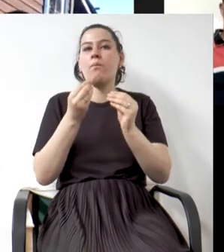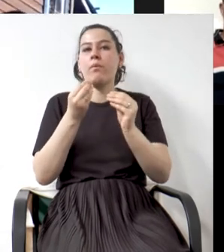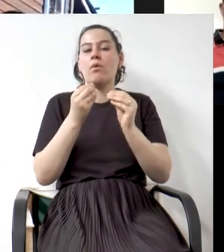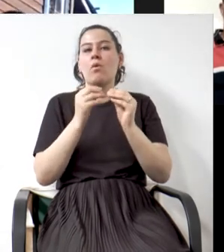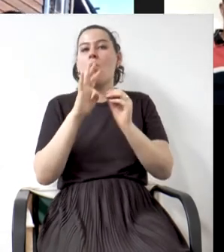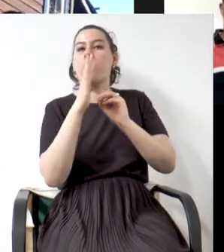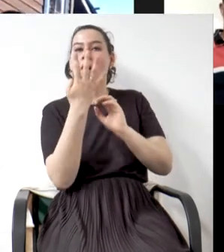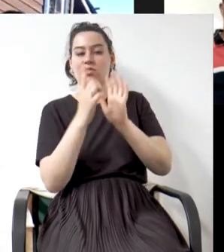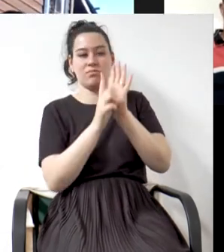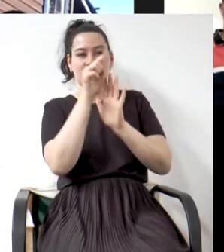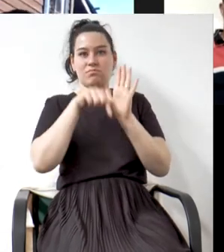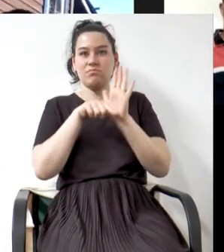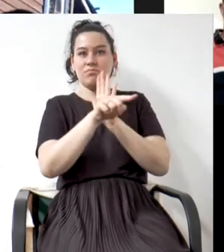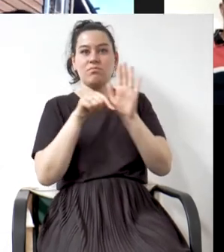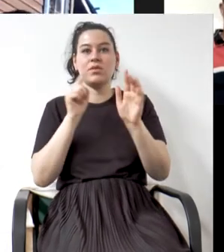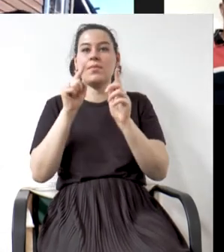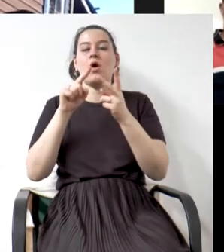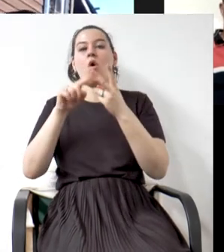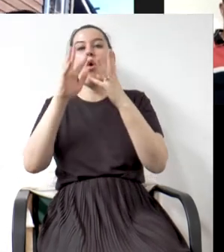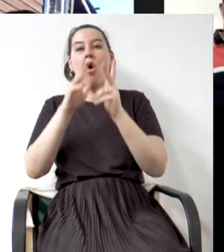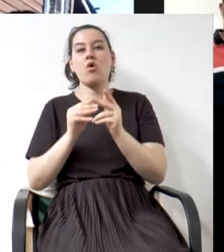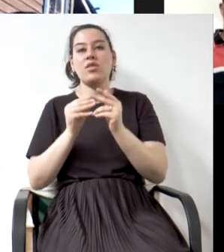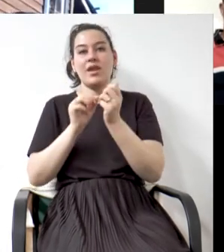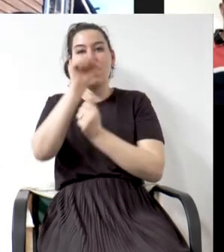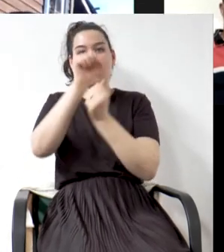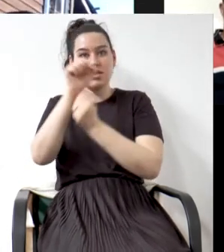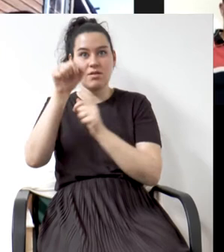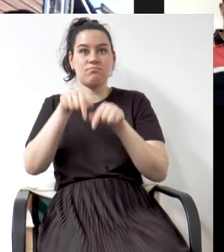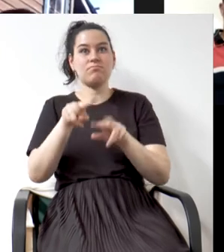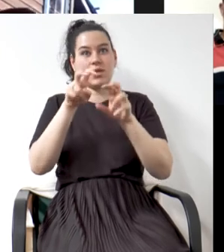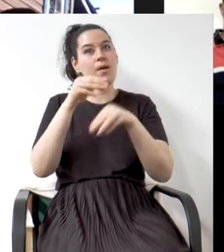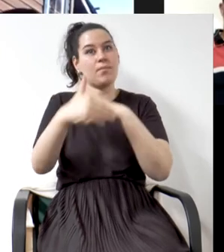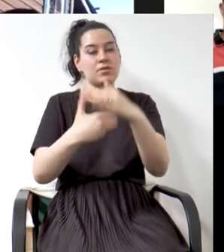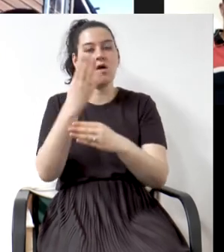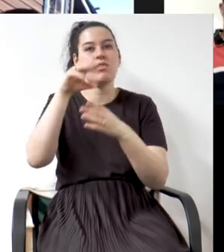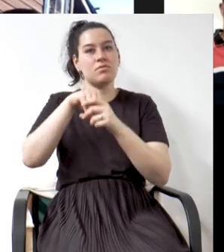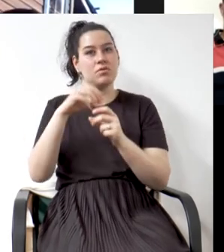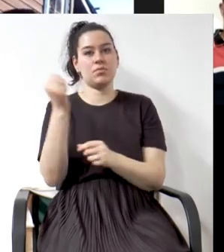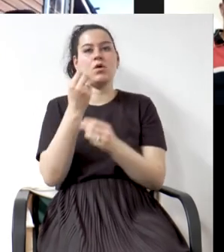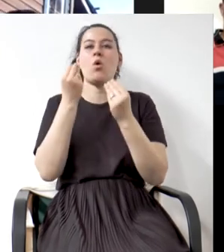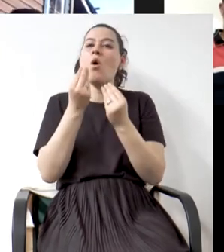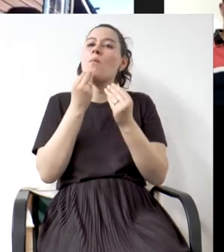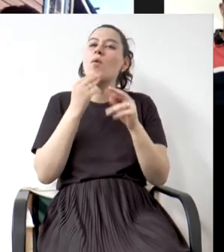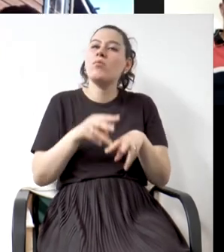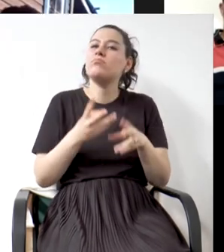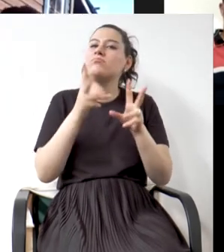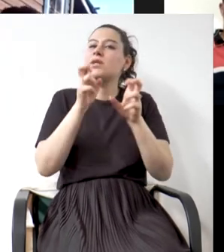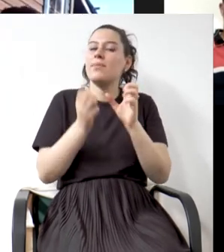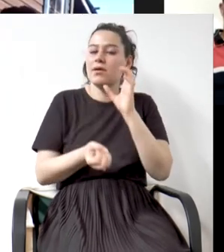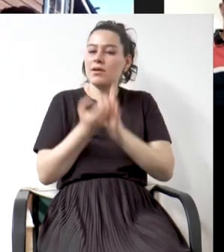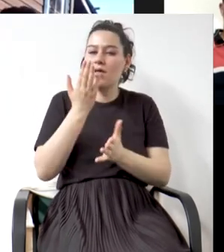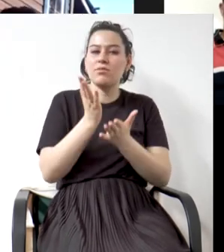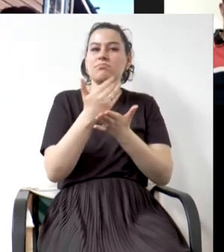la CCI, el orden de egresados, viene pensando en este proceso, cómo se está organizando la departamentalización del